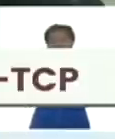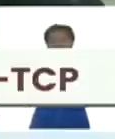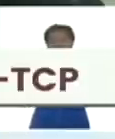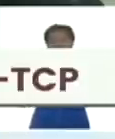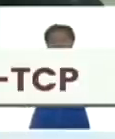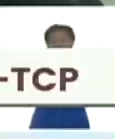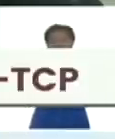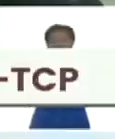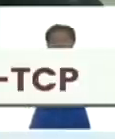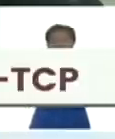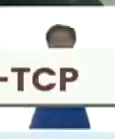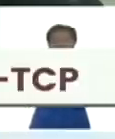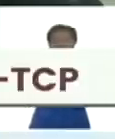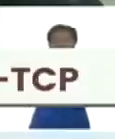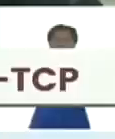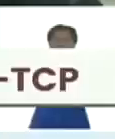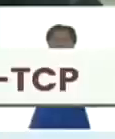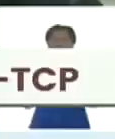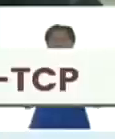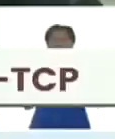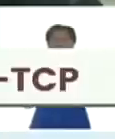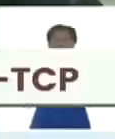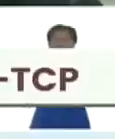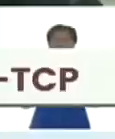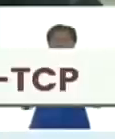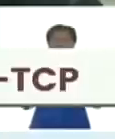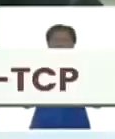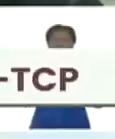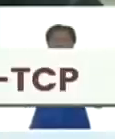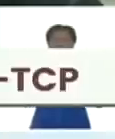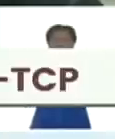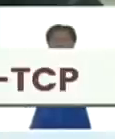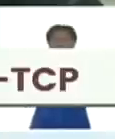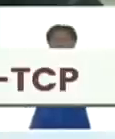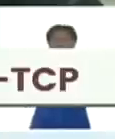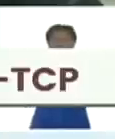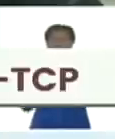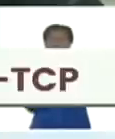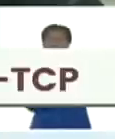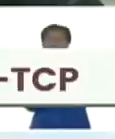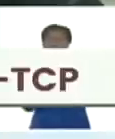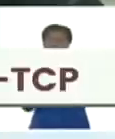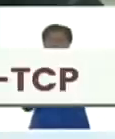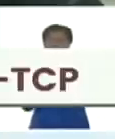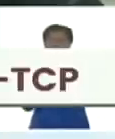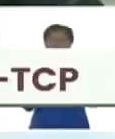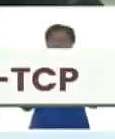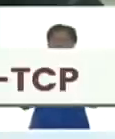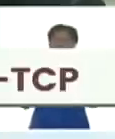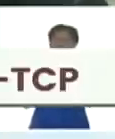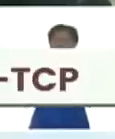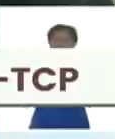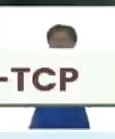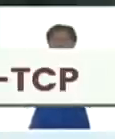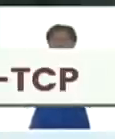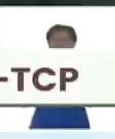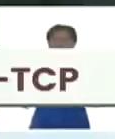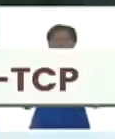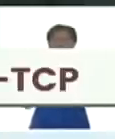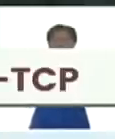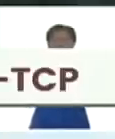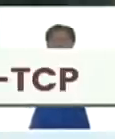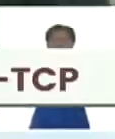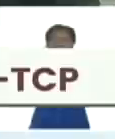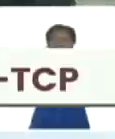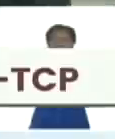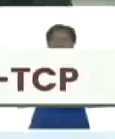de una América Latina resiliente y más próspera y